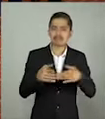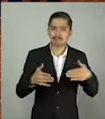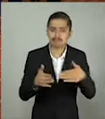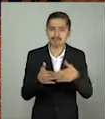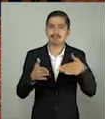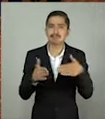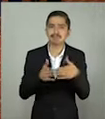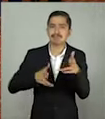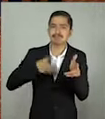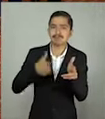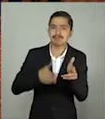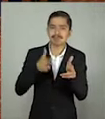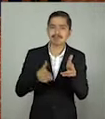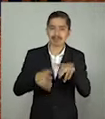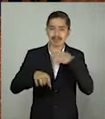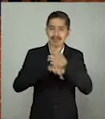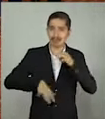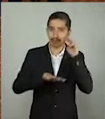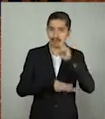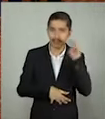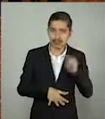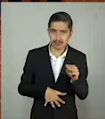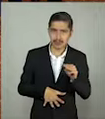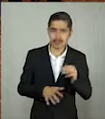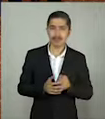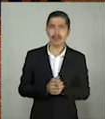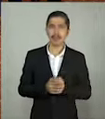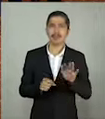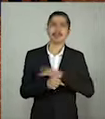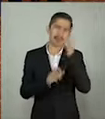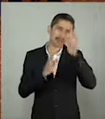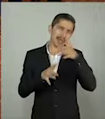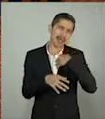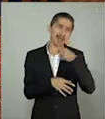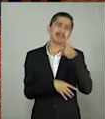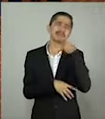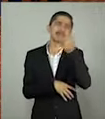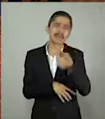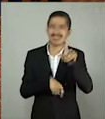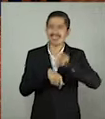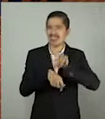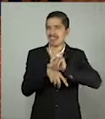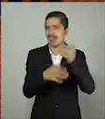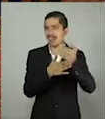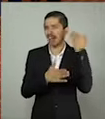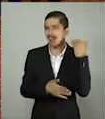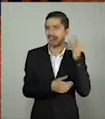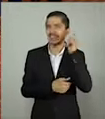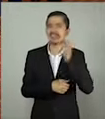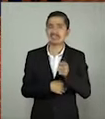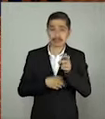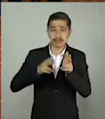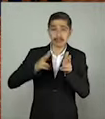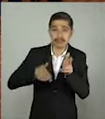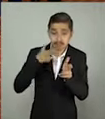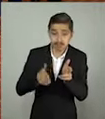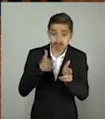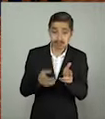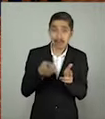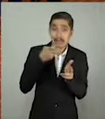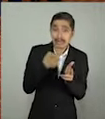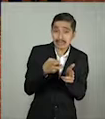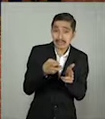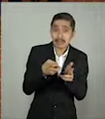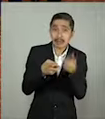los bloqueos a las vías del tren en el estado de Michoacán. Porque como lo dije hace algunos días, la toma de